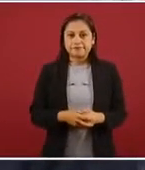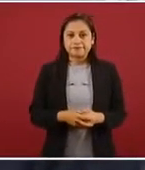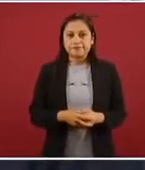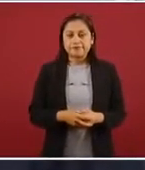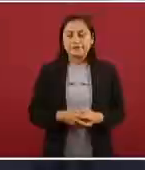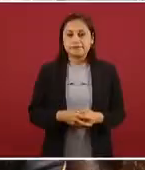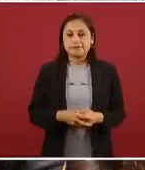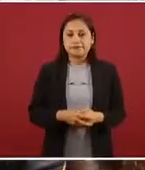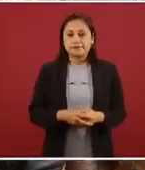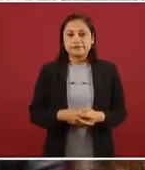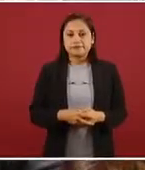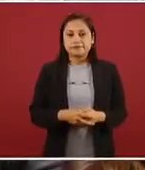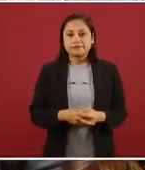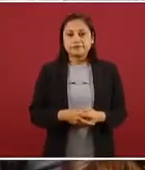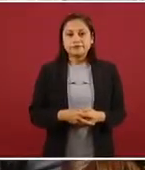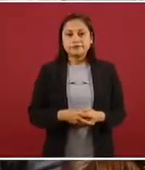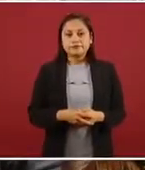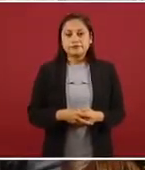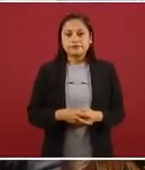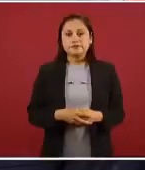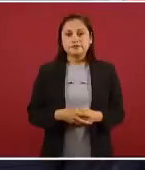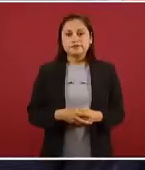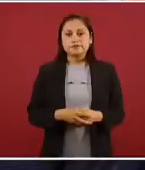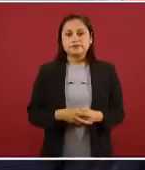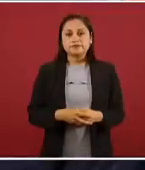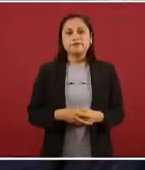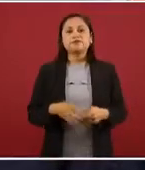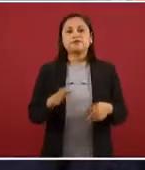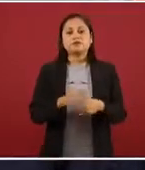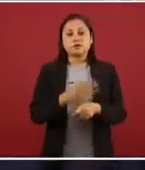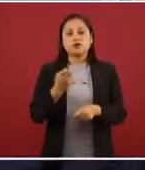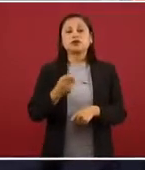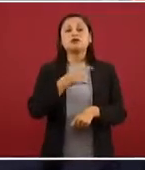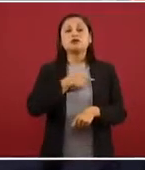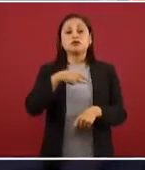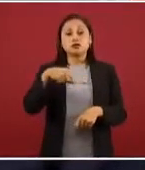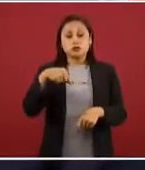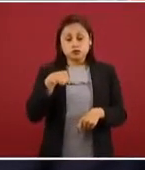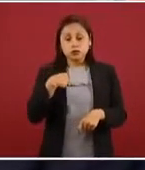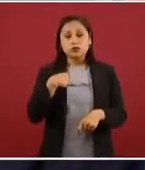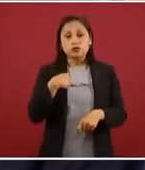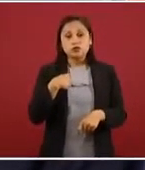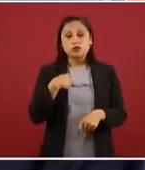Entonces, estamos pendientes de eso.